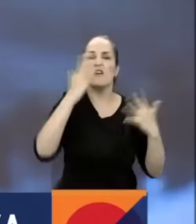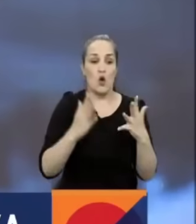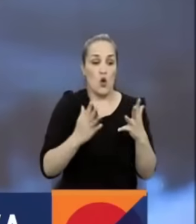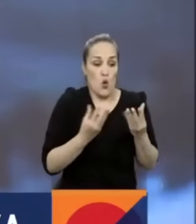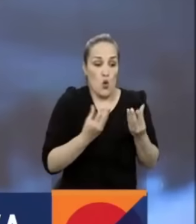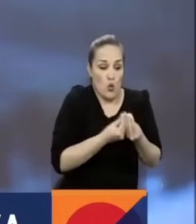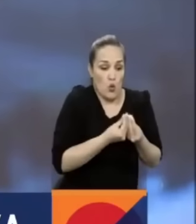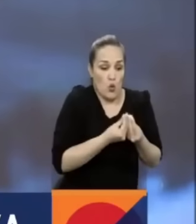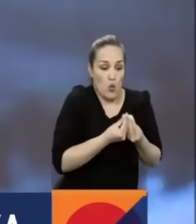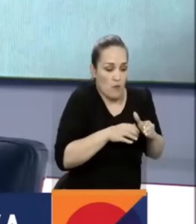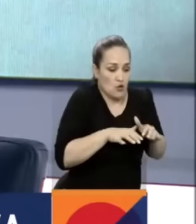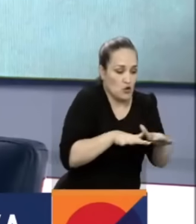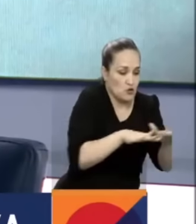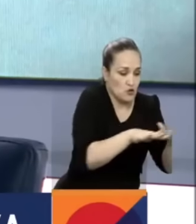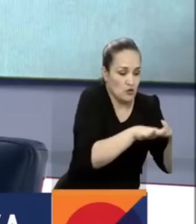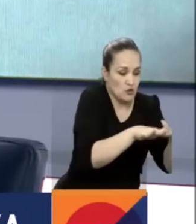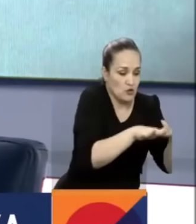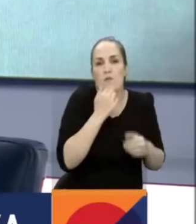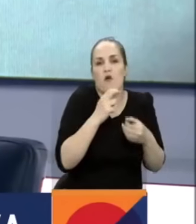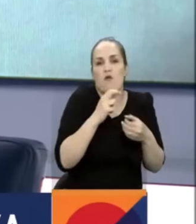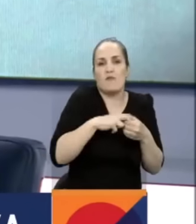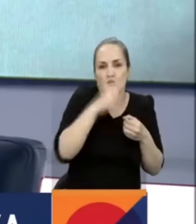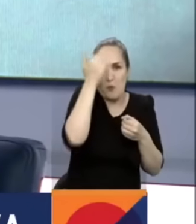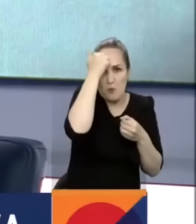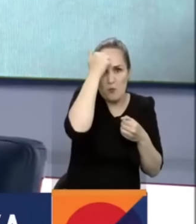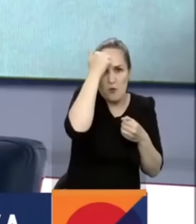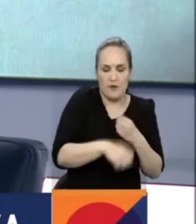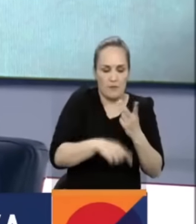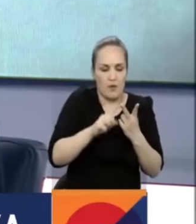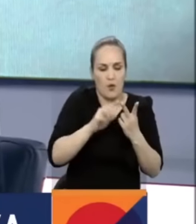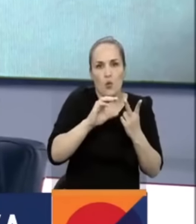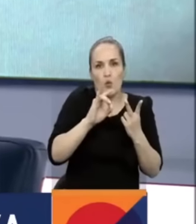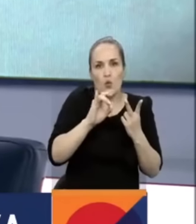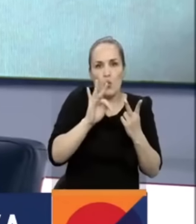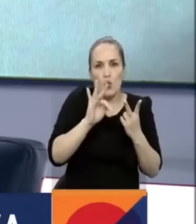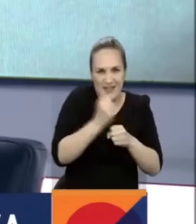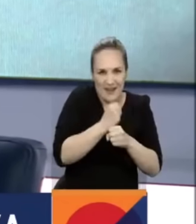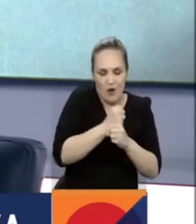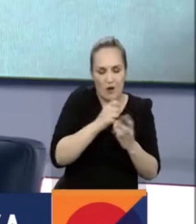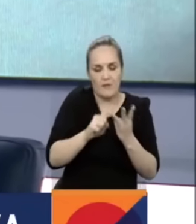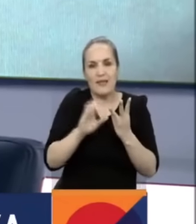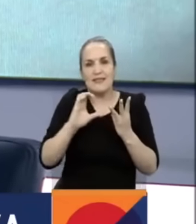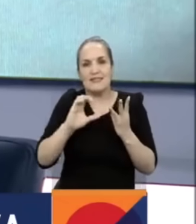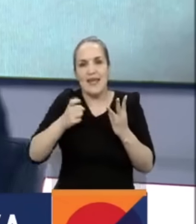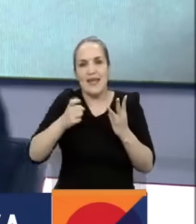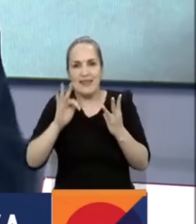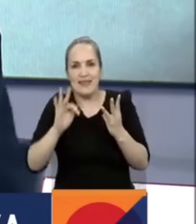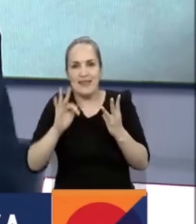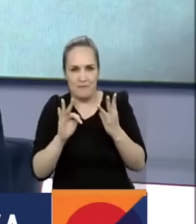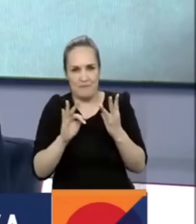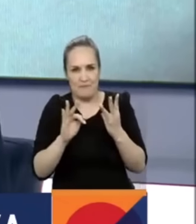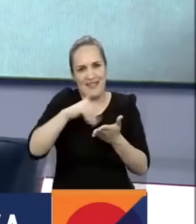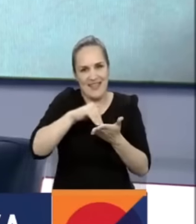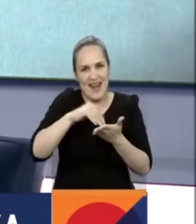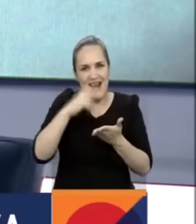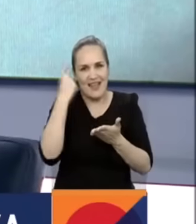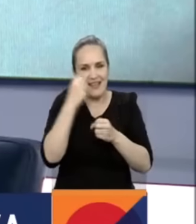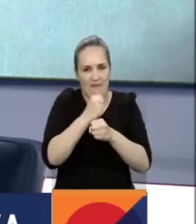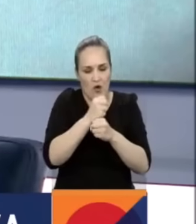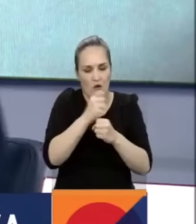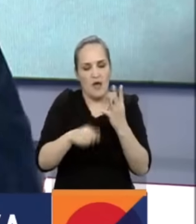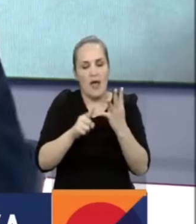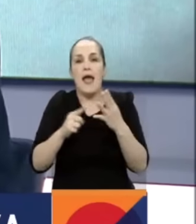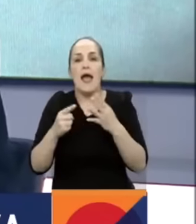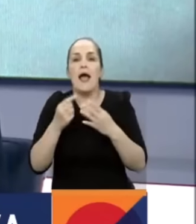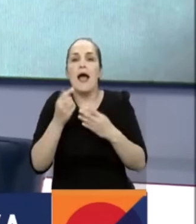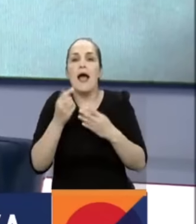movimientos sociales, FECODE por ejemplo, la CUT, la CGT, el movimiento campesino, los movimientos